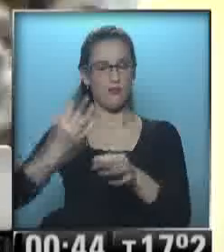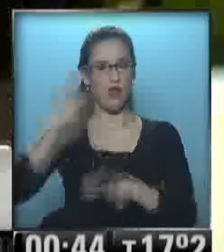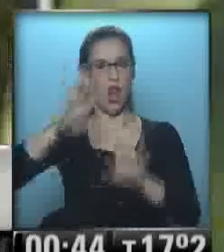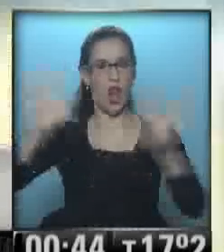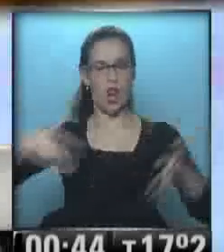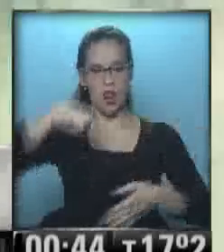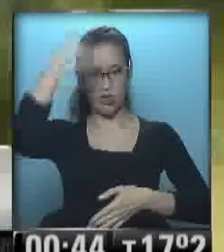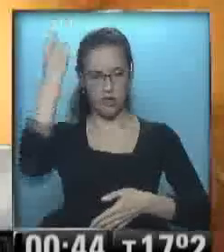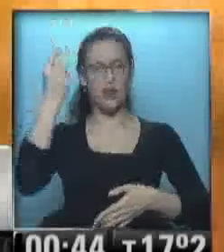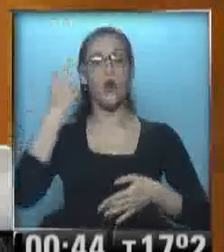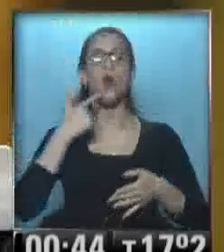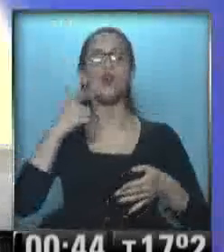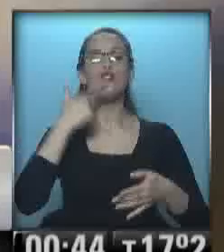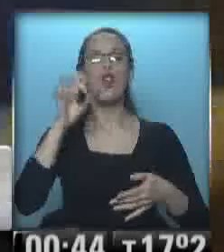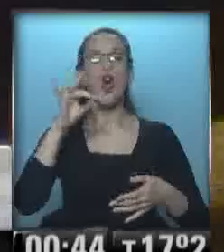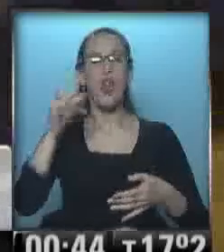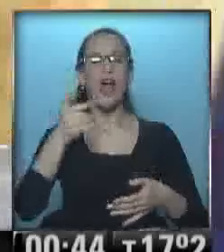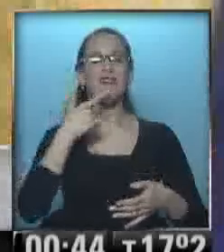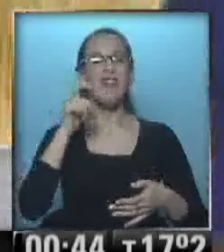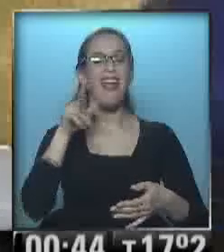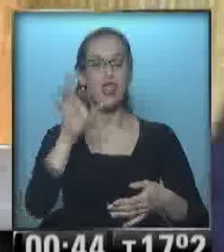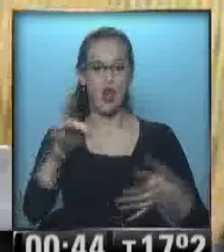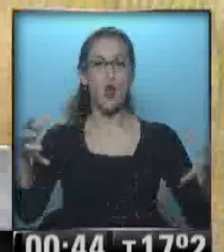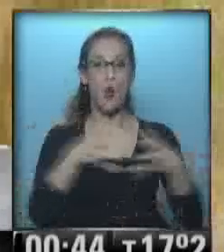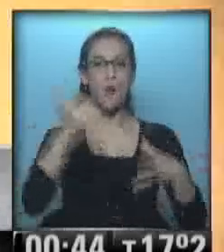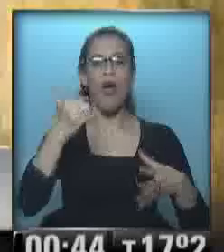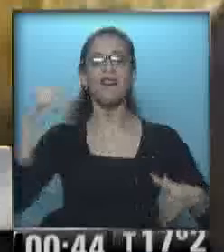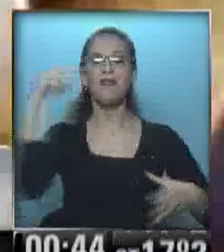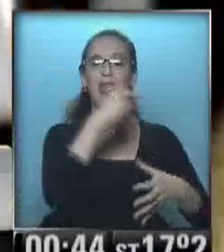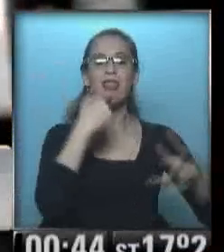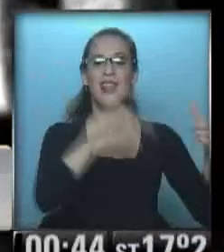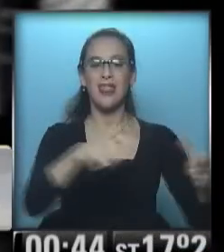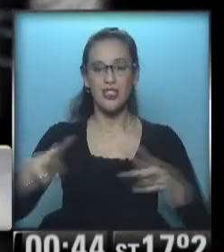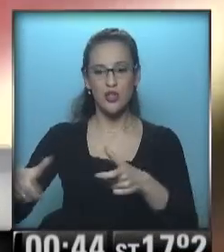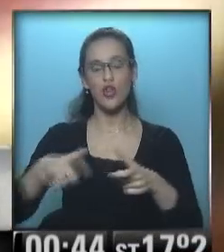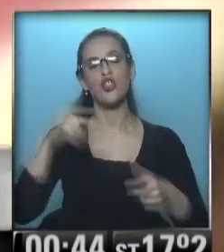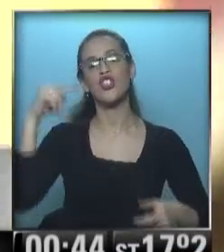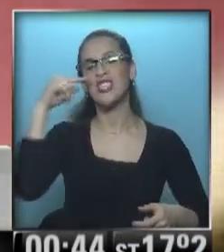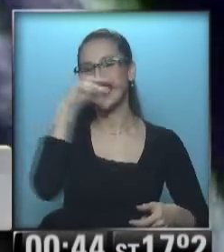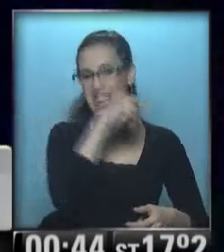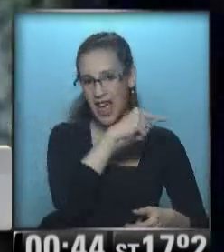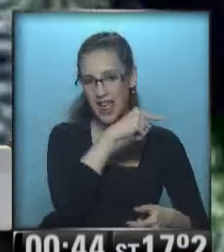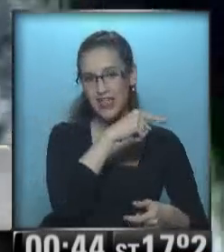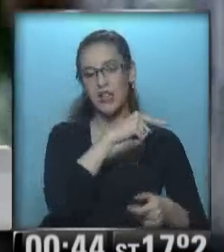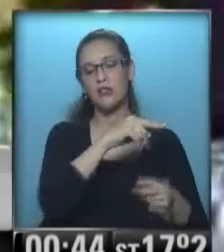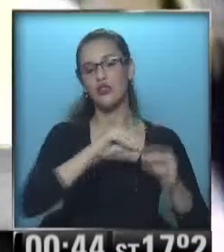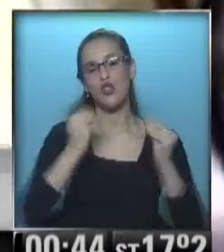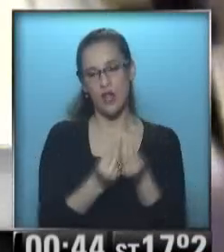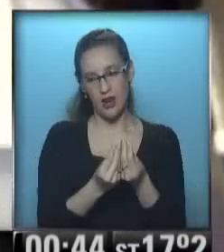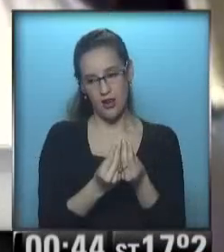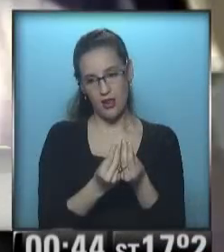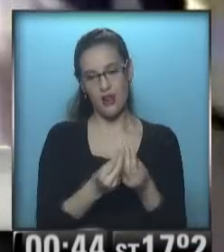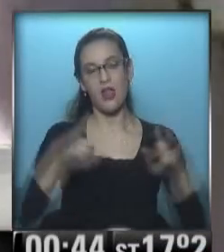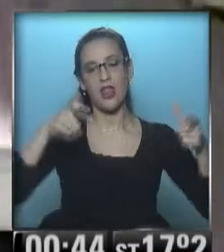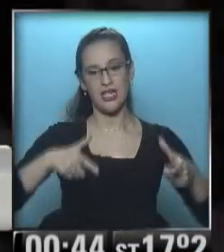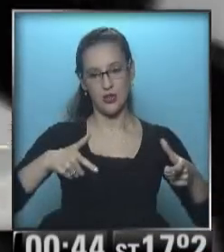Cerati grabó 7 discos de estudio: Soda Stereo, Nada Personal, Signos, Doble Vida, Canción